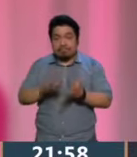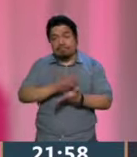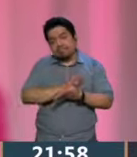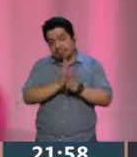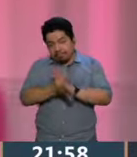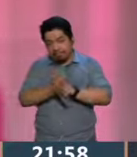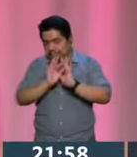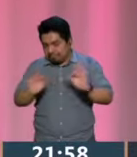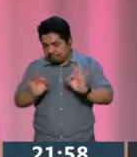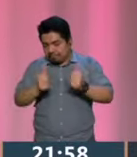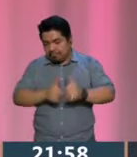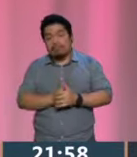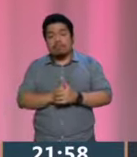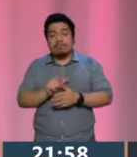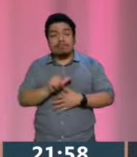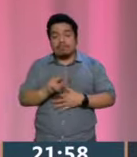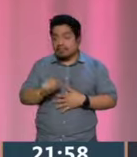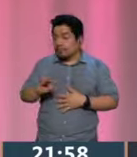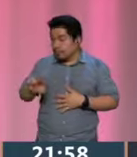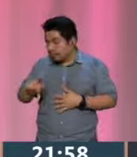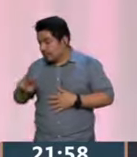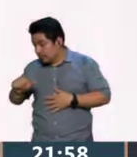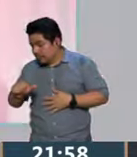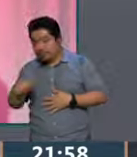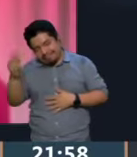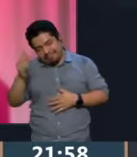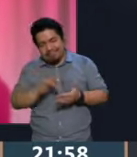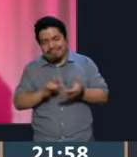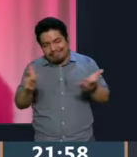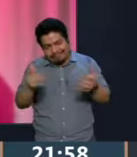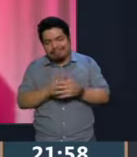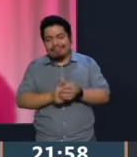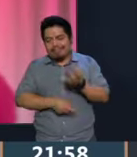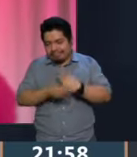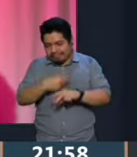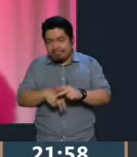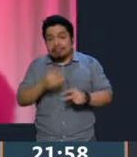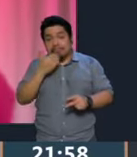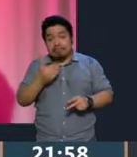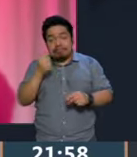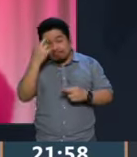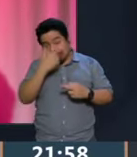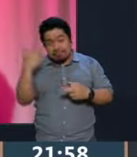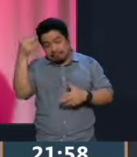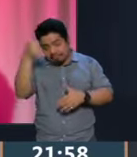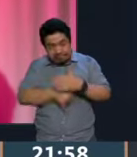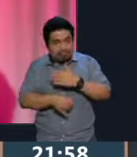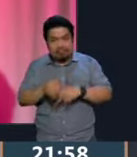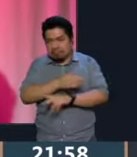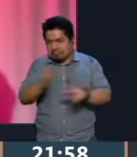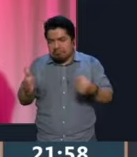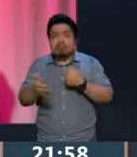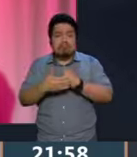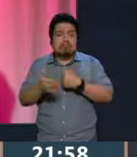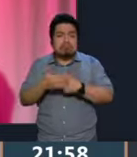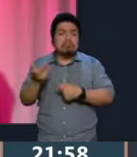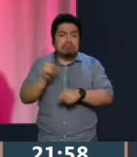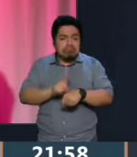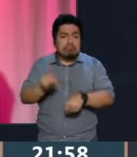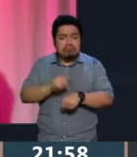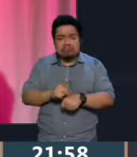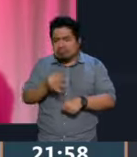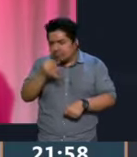transformación y así será. Luis, Fer, Vania, les agradezco mucho por su tiempo, por su comentario y análisis y pues micrófonos abiertos para hablar. En los próximos días,